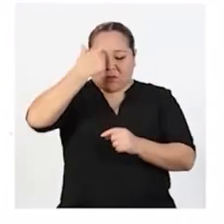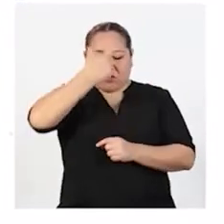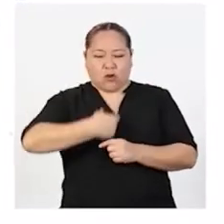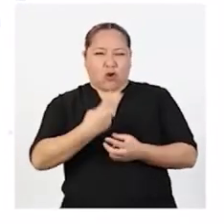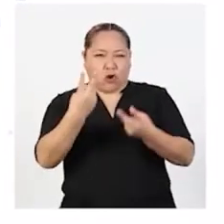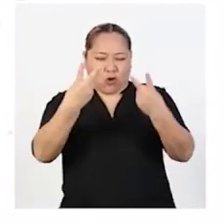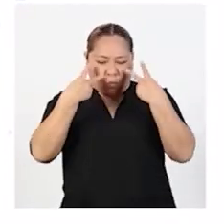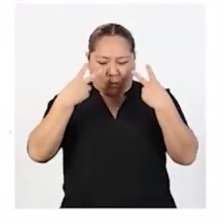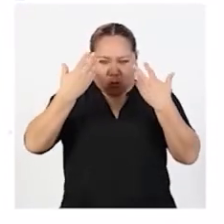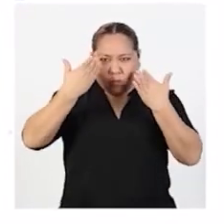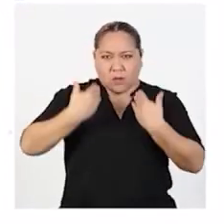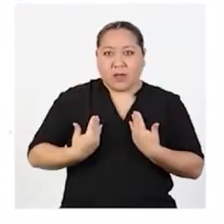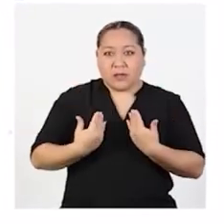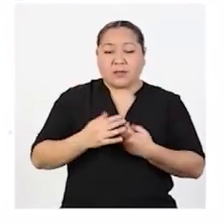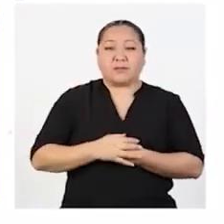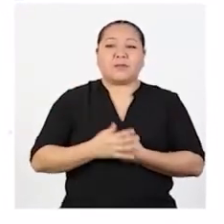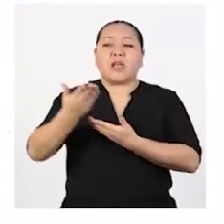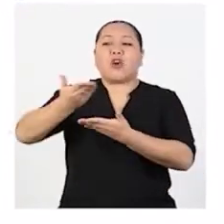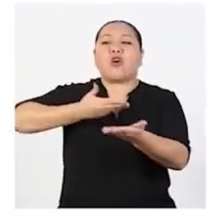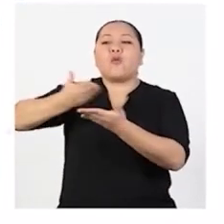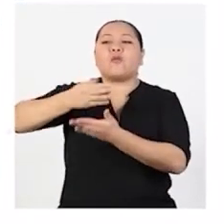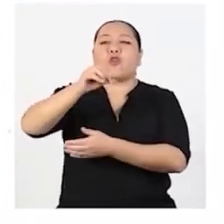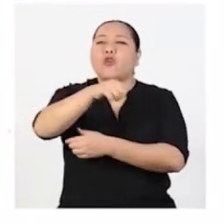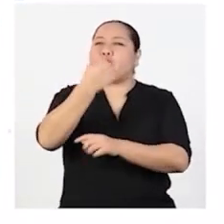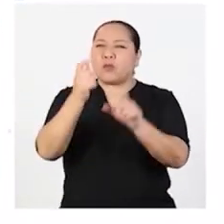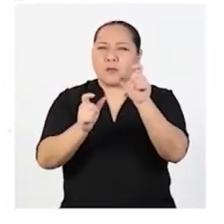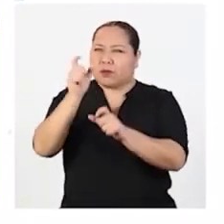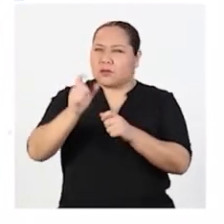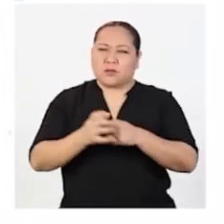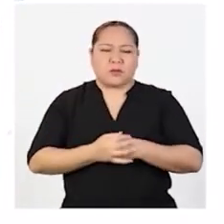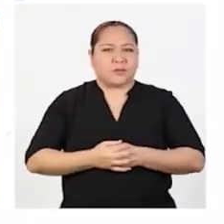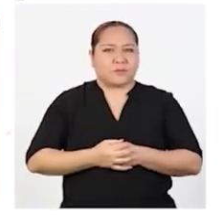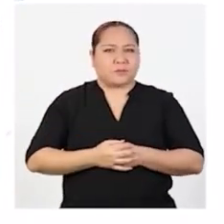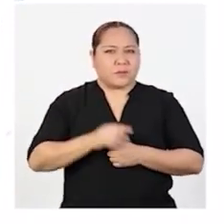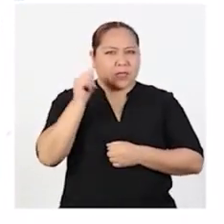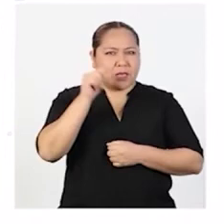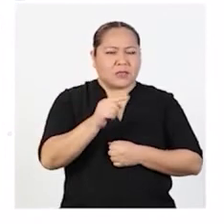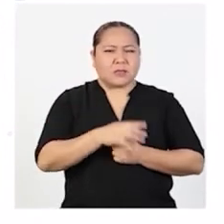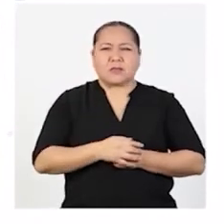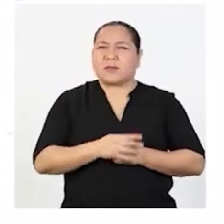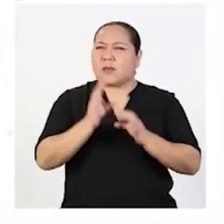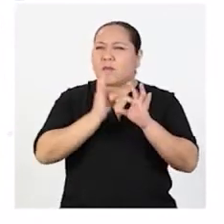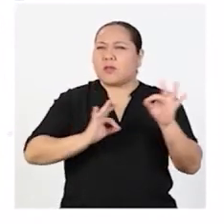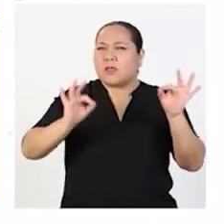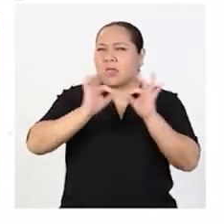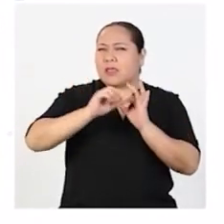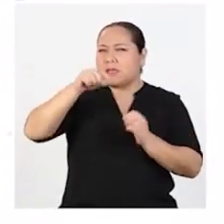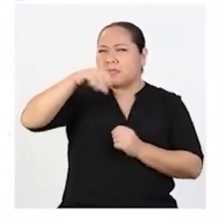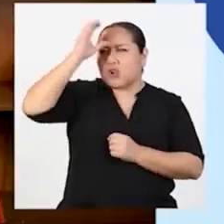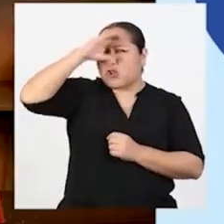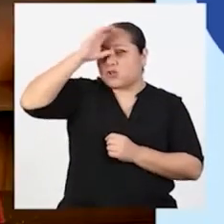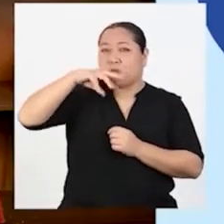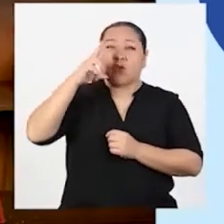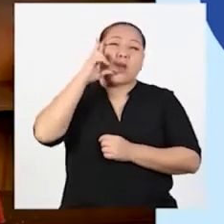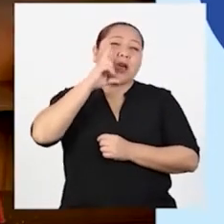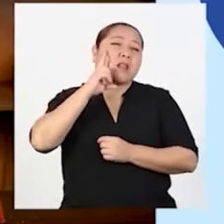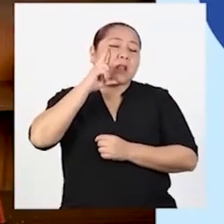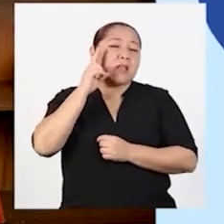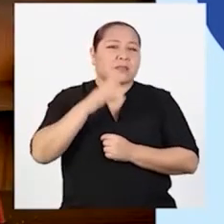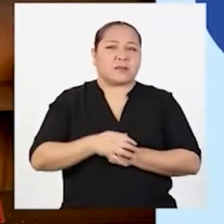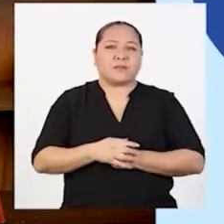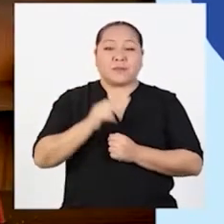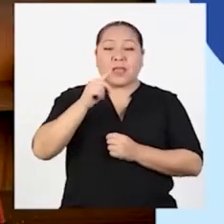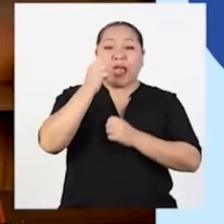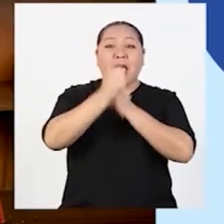humano y en su convivencia con los demás? ¿Tiene alguna implicancia el concepto de raza? Desde la década